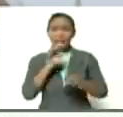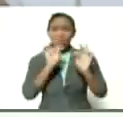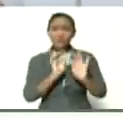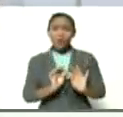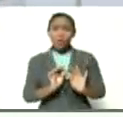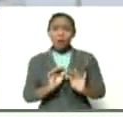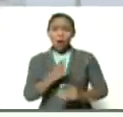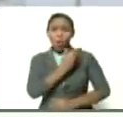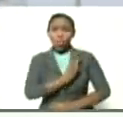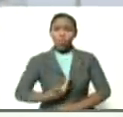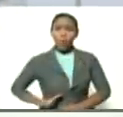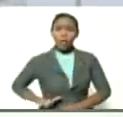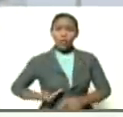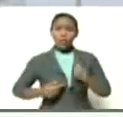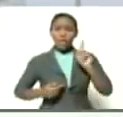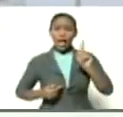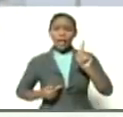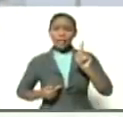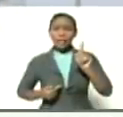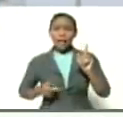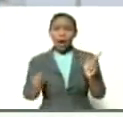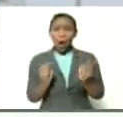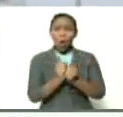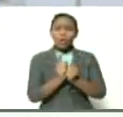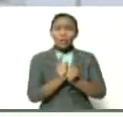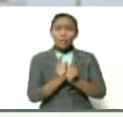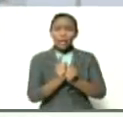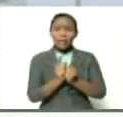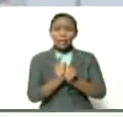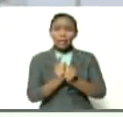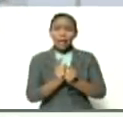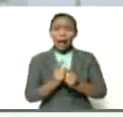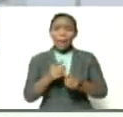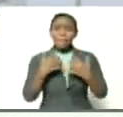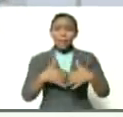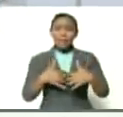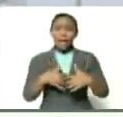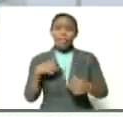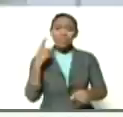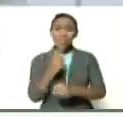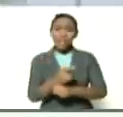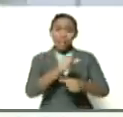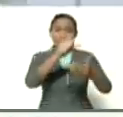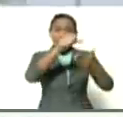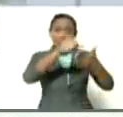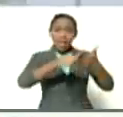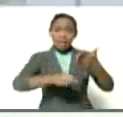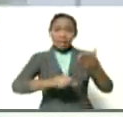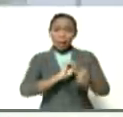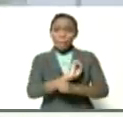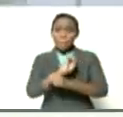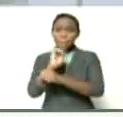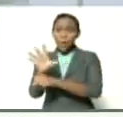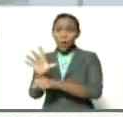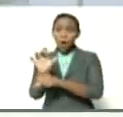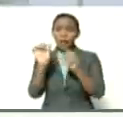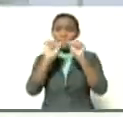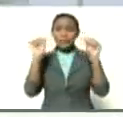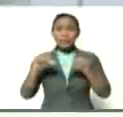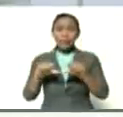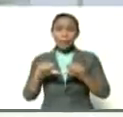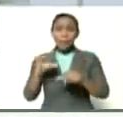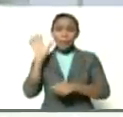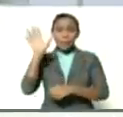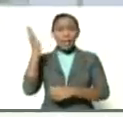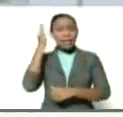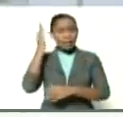Los dueños de estas pequeñas empresas deben enviar el listado de sus trabajadores al sistema patria. Ya saben